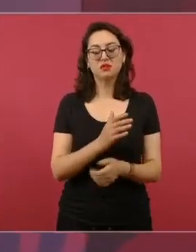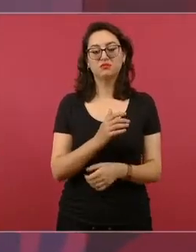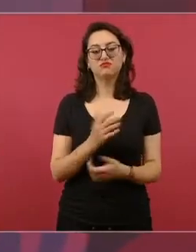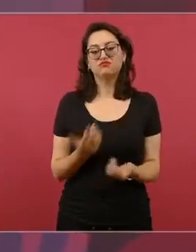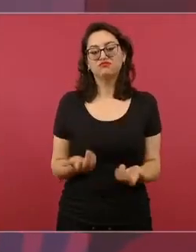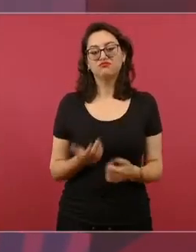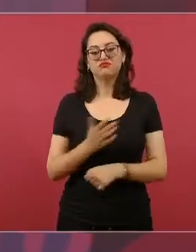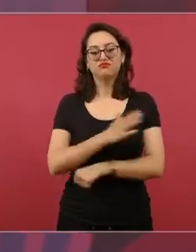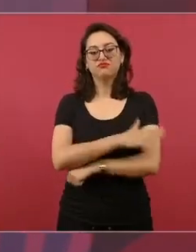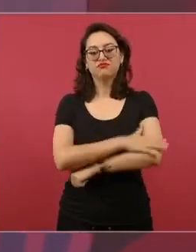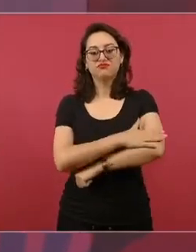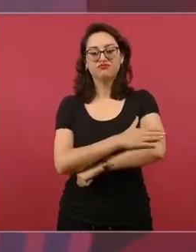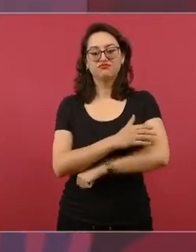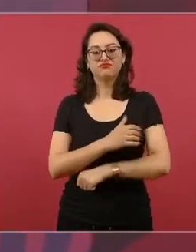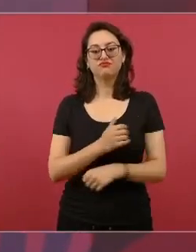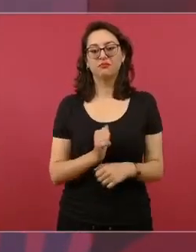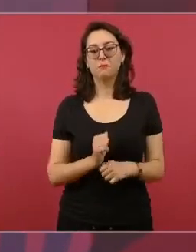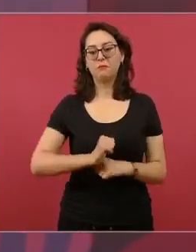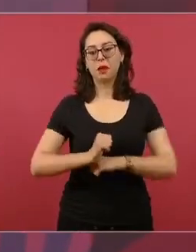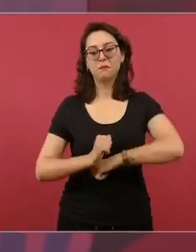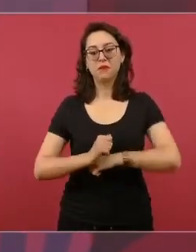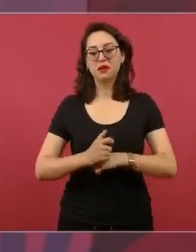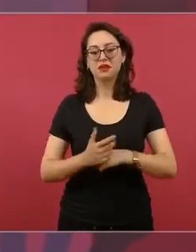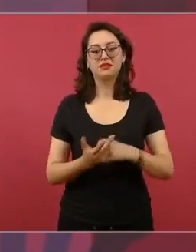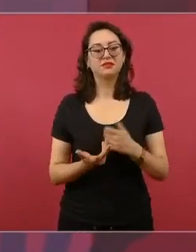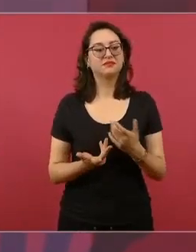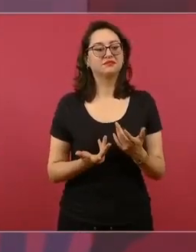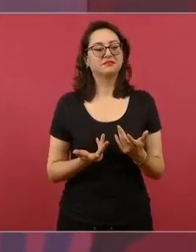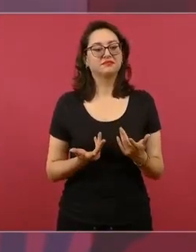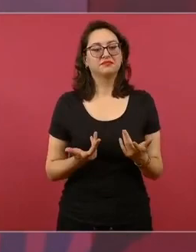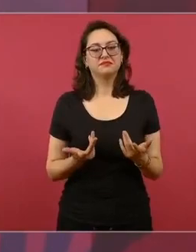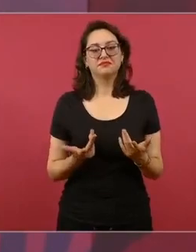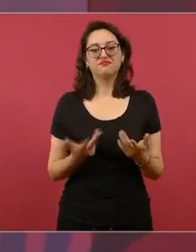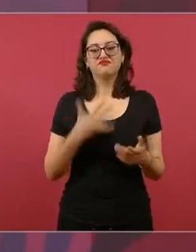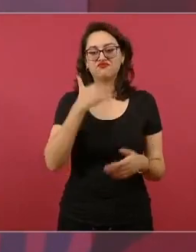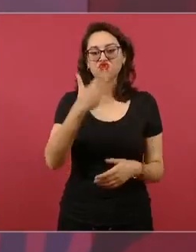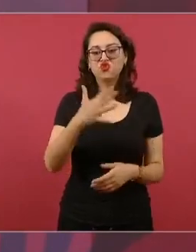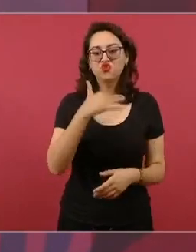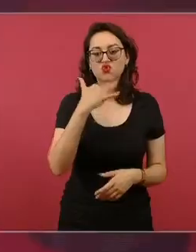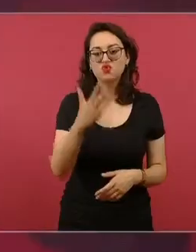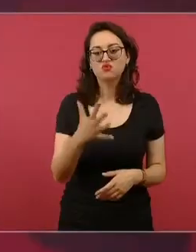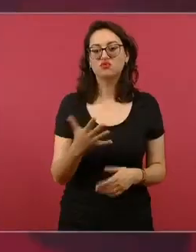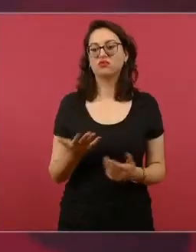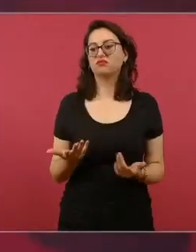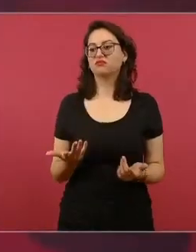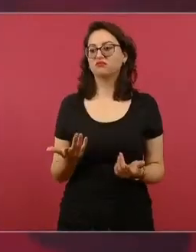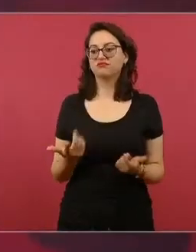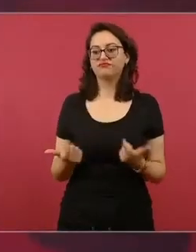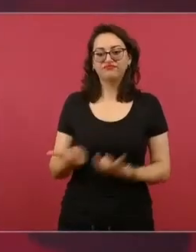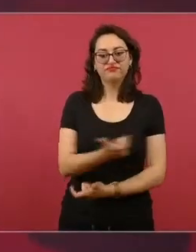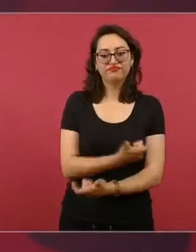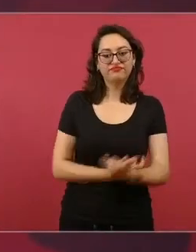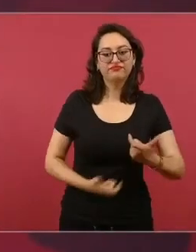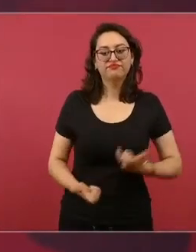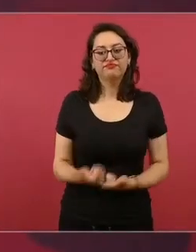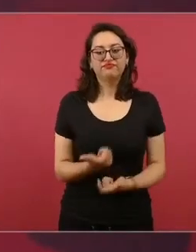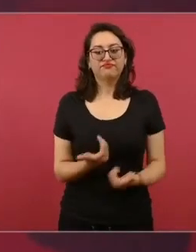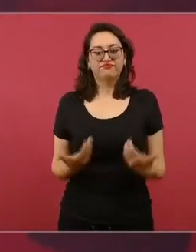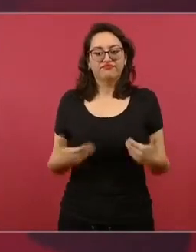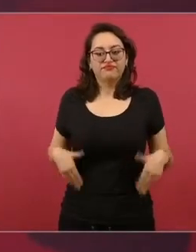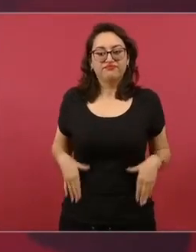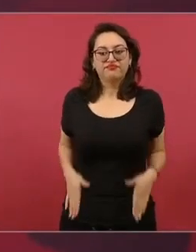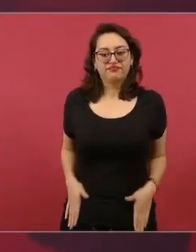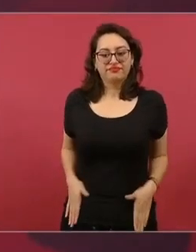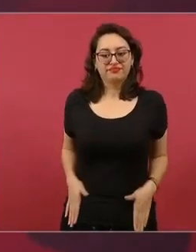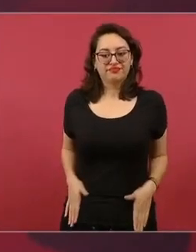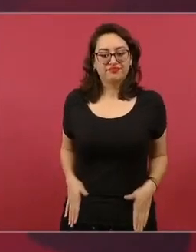empresarios. Los que se hicieron muy ricos antes eran puros traficantes de influencia. Yo les hablaba de que cuando privatizaron